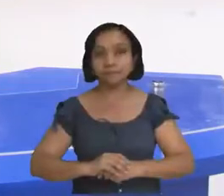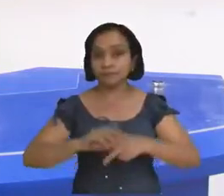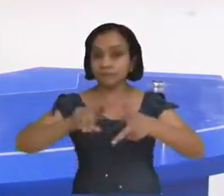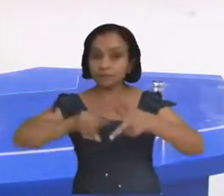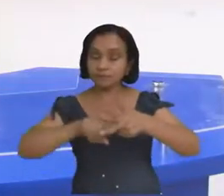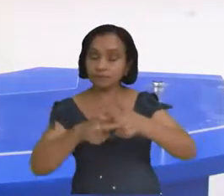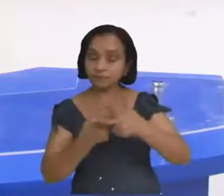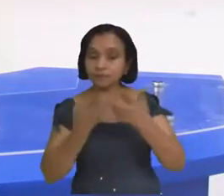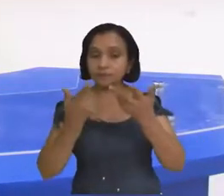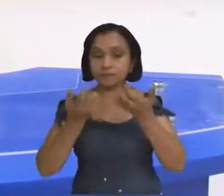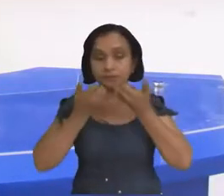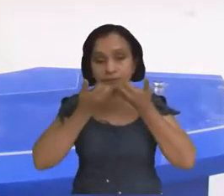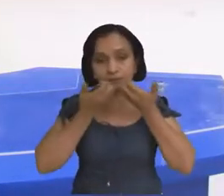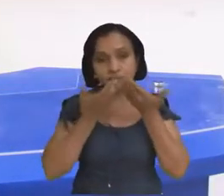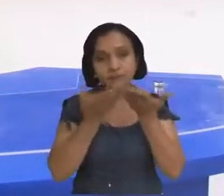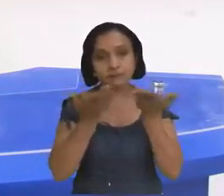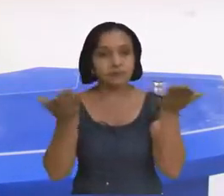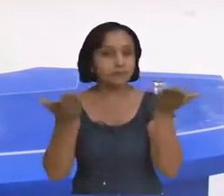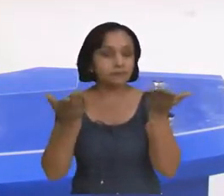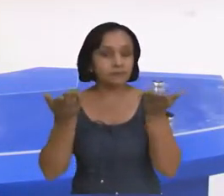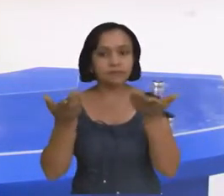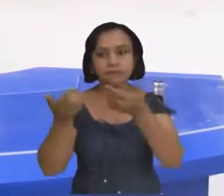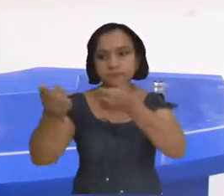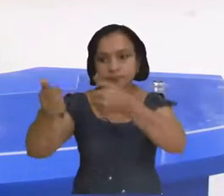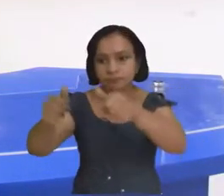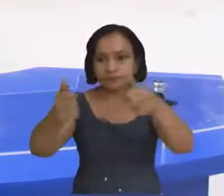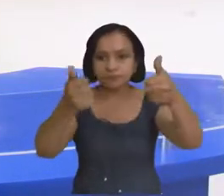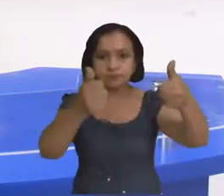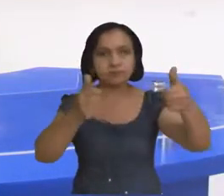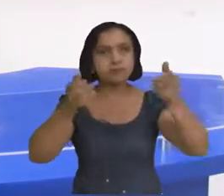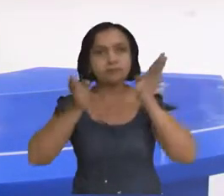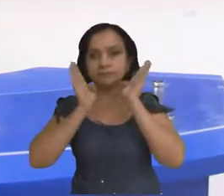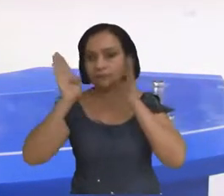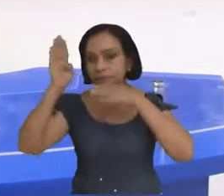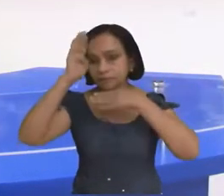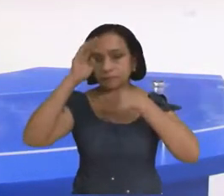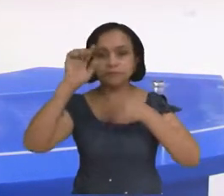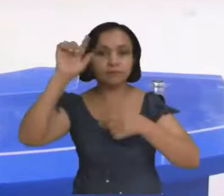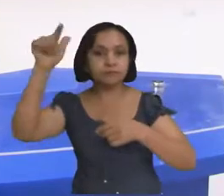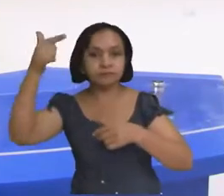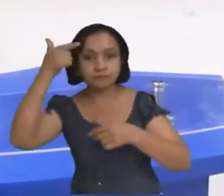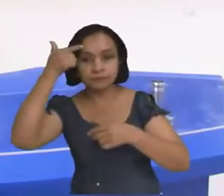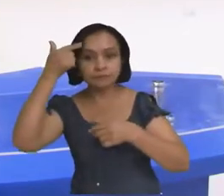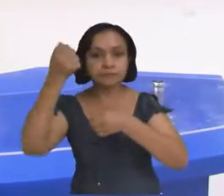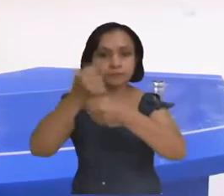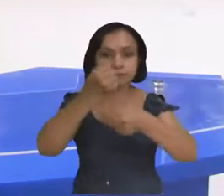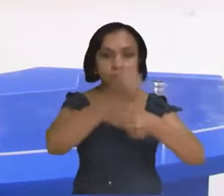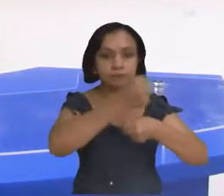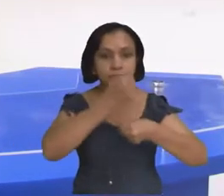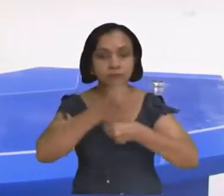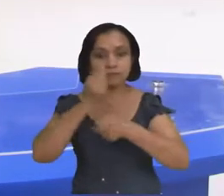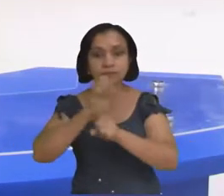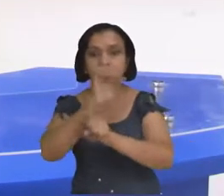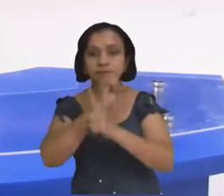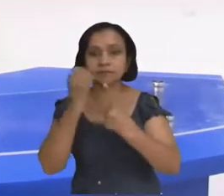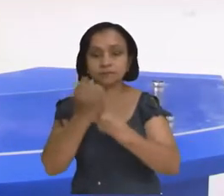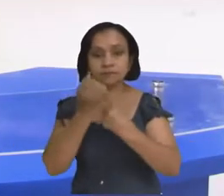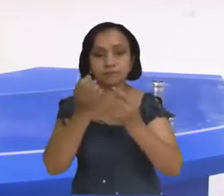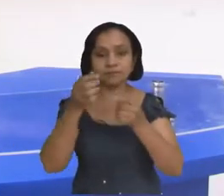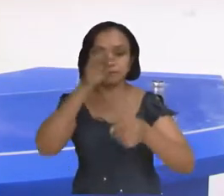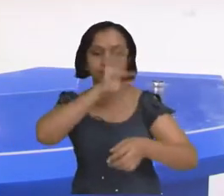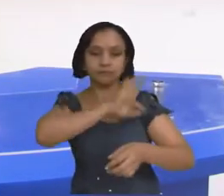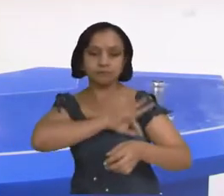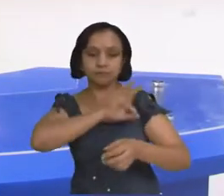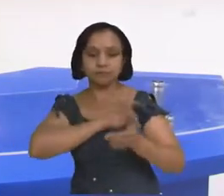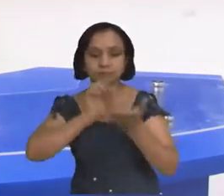Empezando con las informaciones, con el consenso del sector privado, sindical y gubernamental, se acordó que el incremento del salario mínimo sea